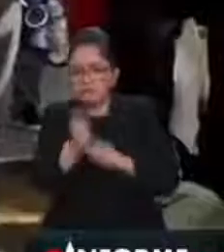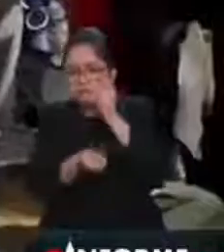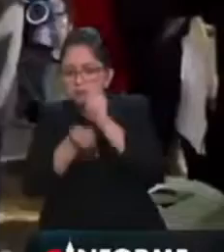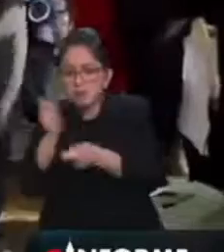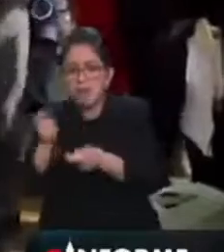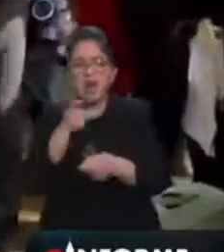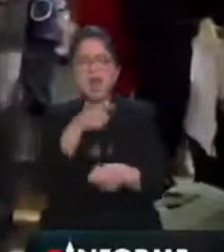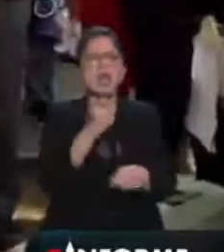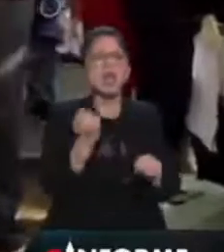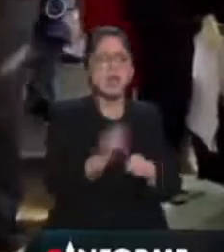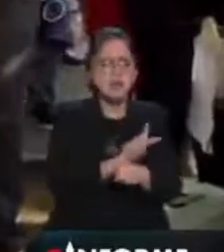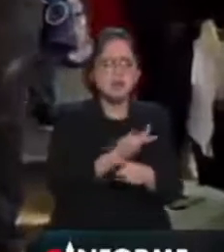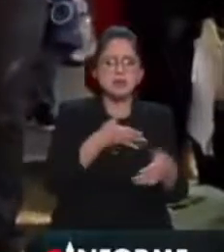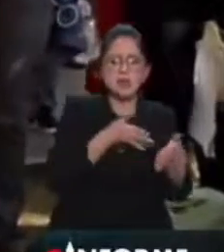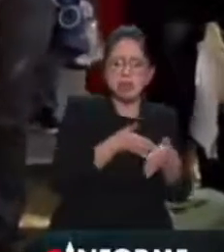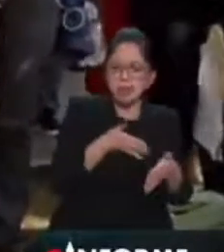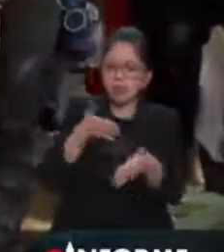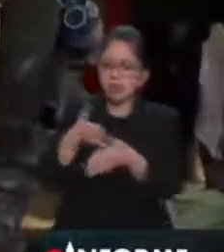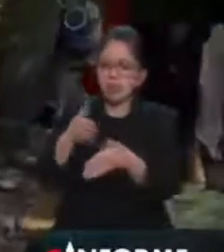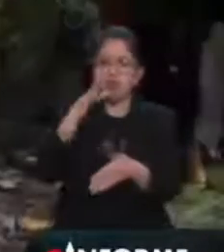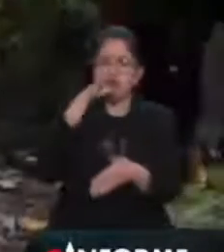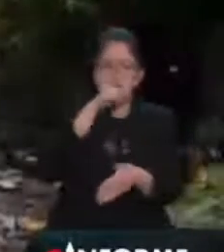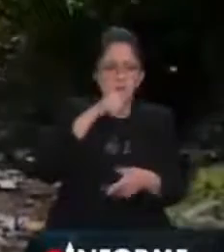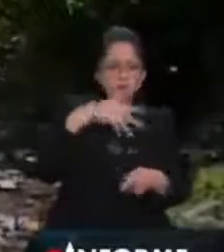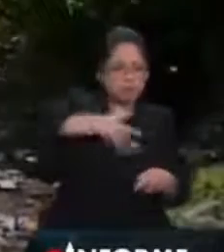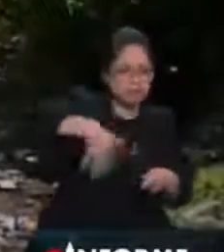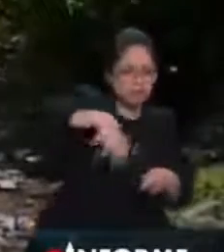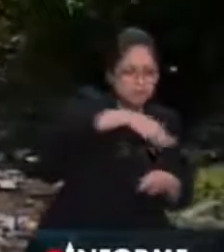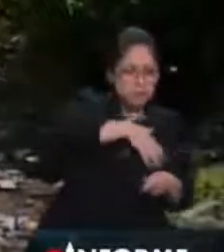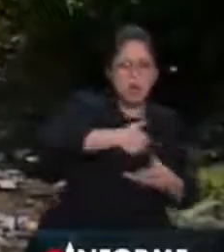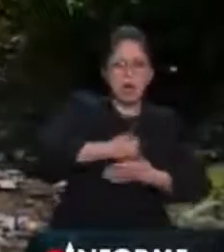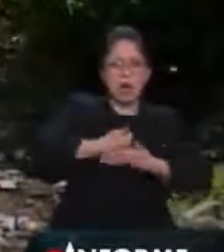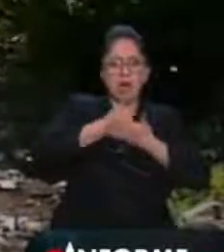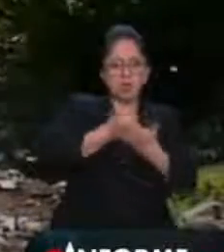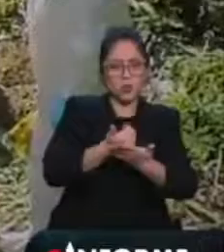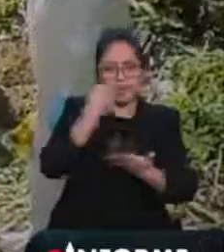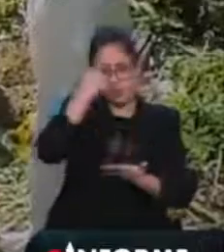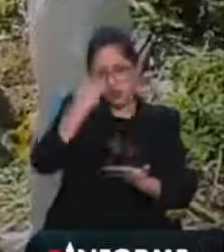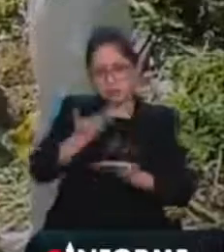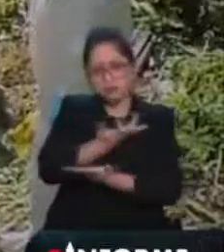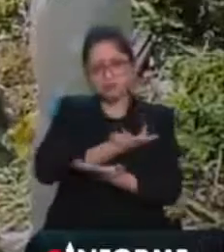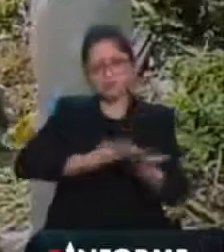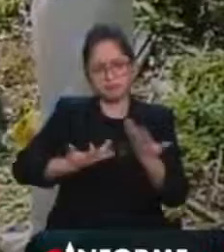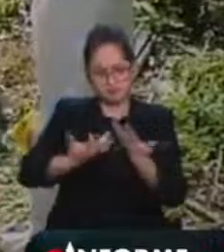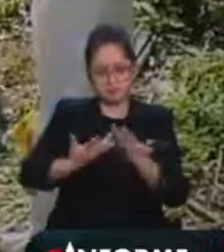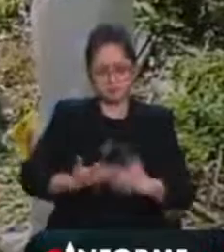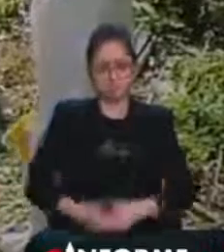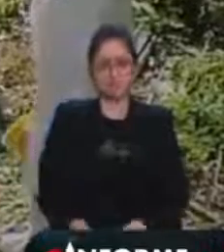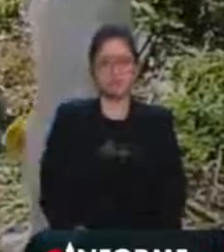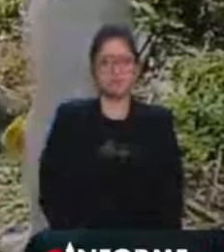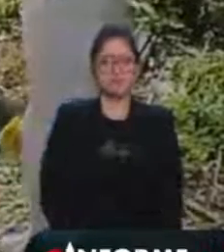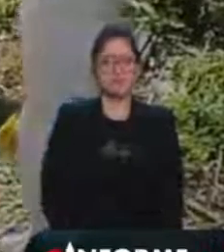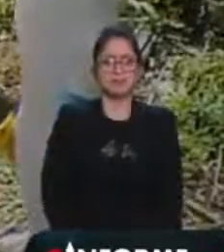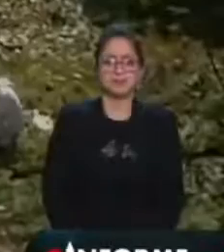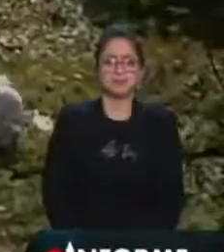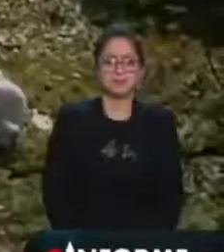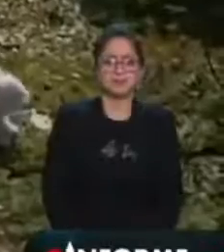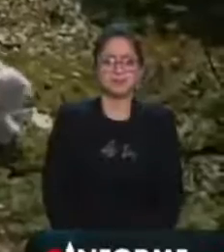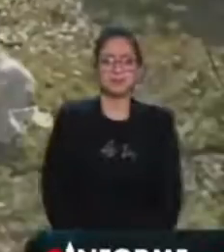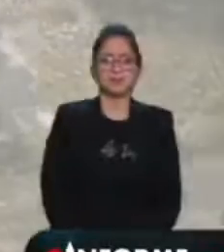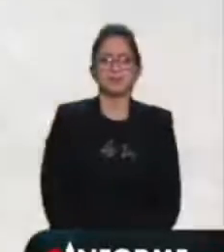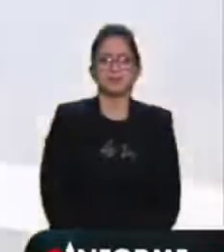existen para resolver los casos y realizar las contribuciones correspondientes. Informe Capital.